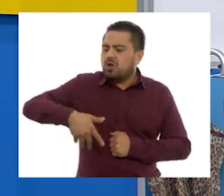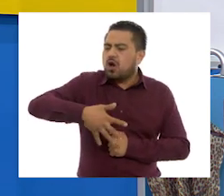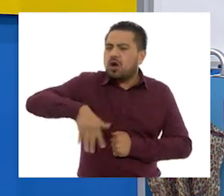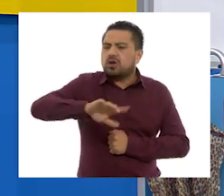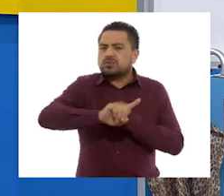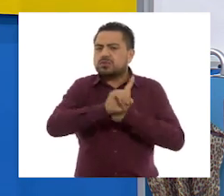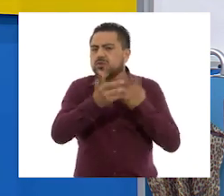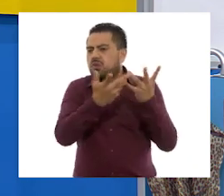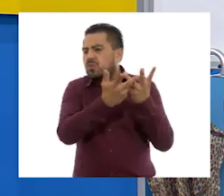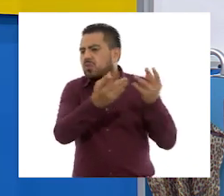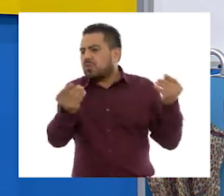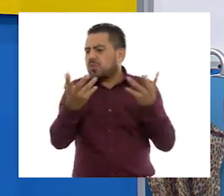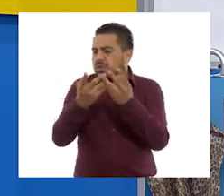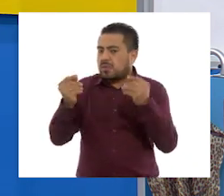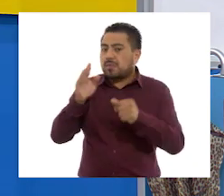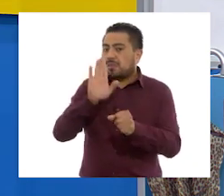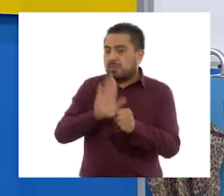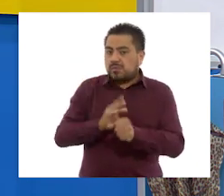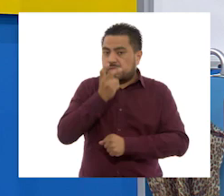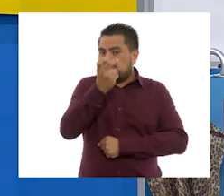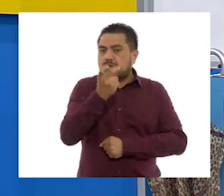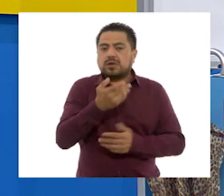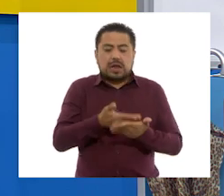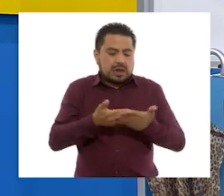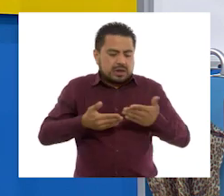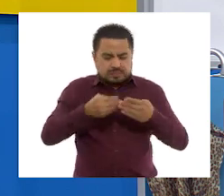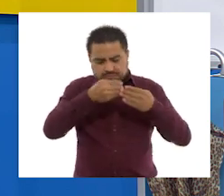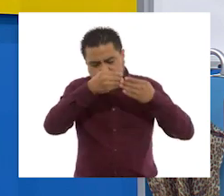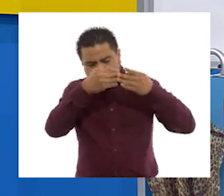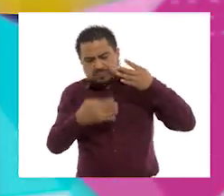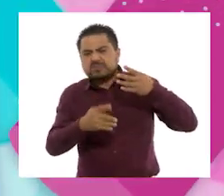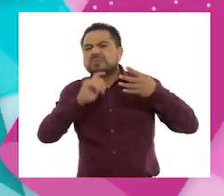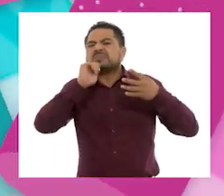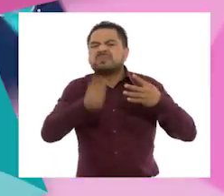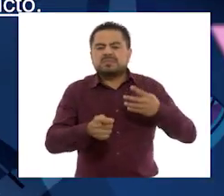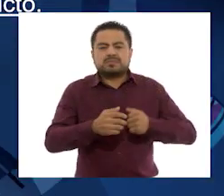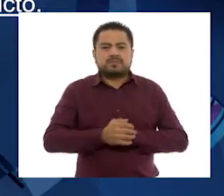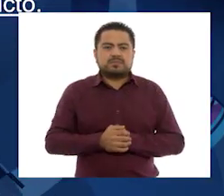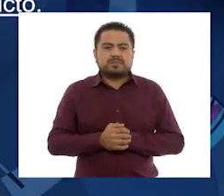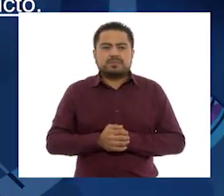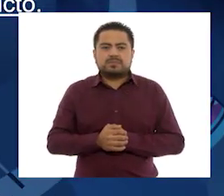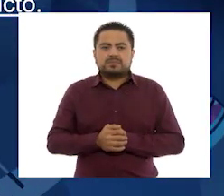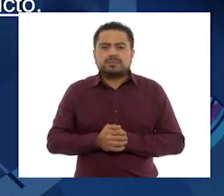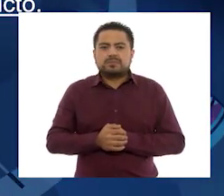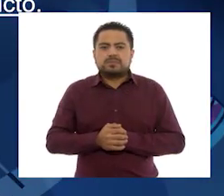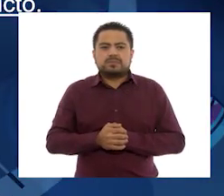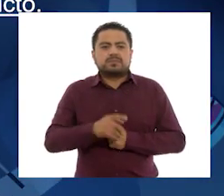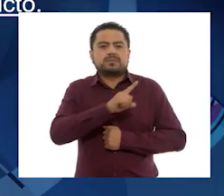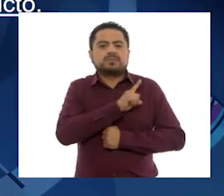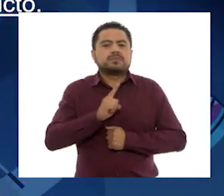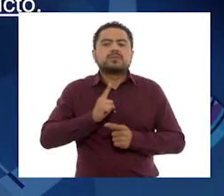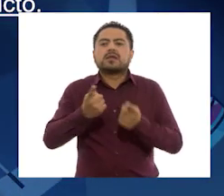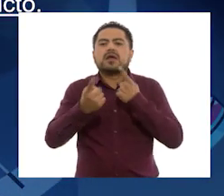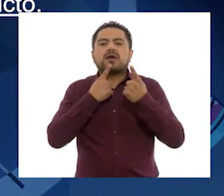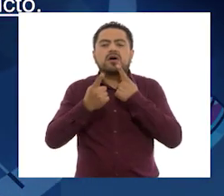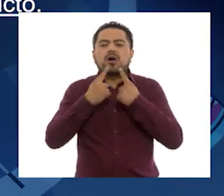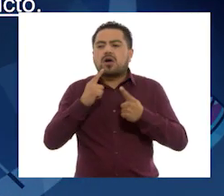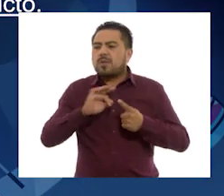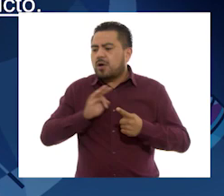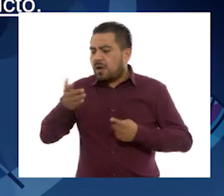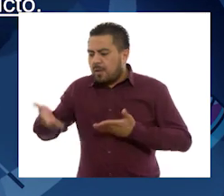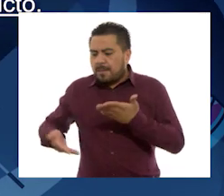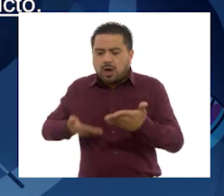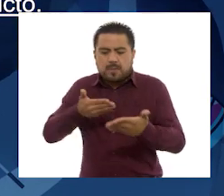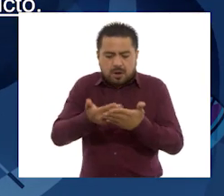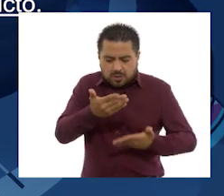entre todas y todos. Por ello, los siguientes puntos son: que se dialogue buscando proponer soluciones